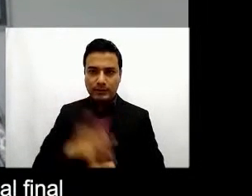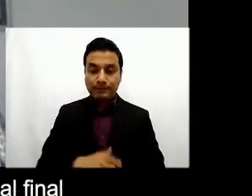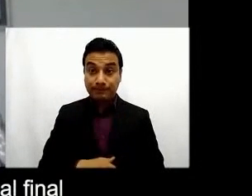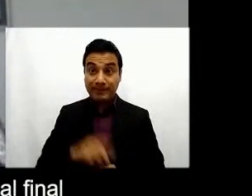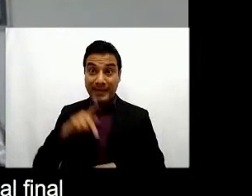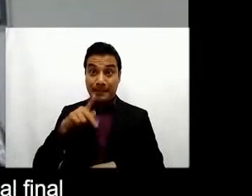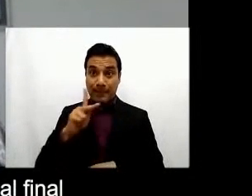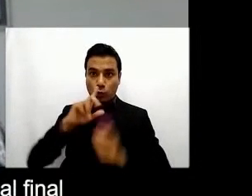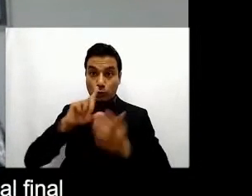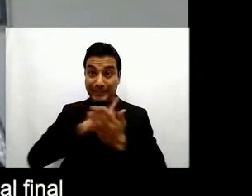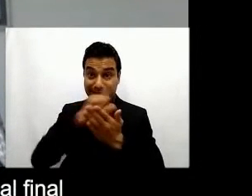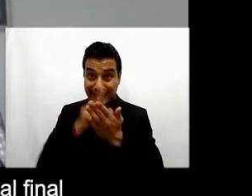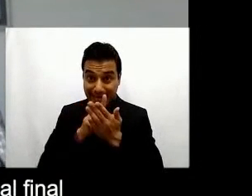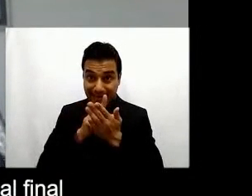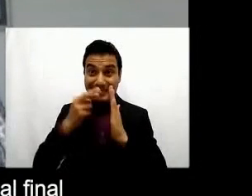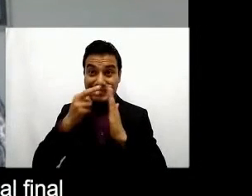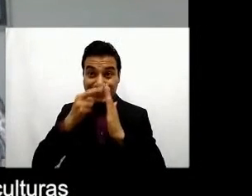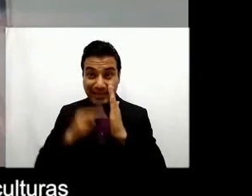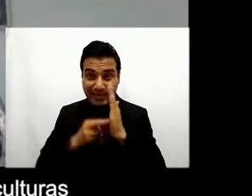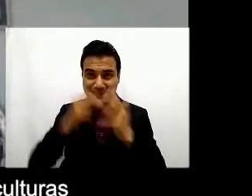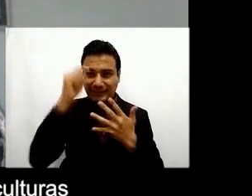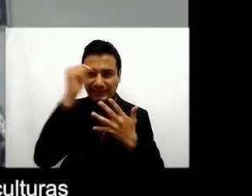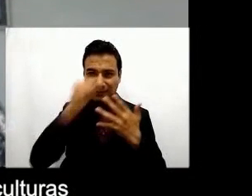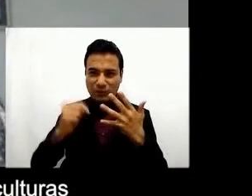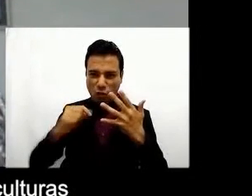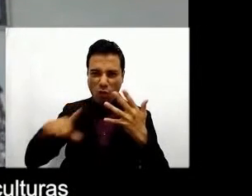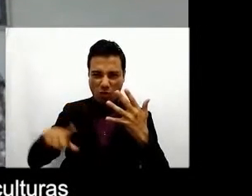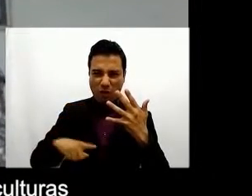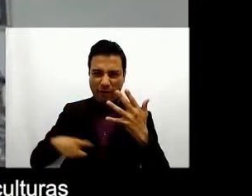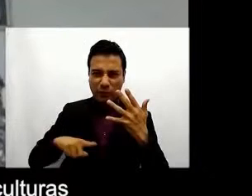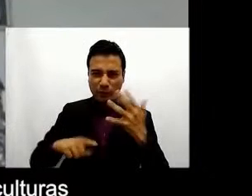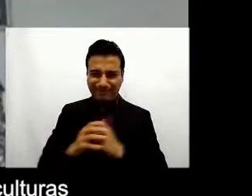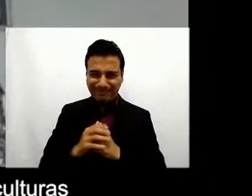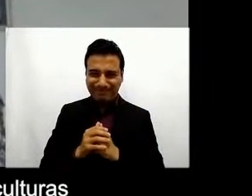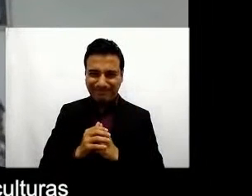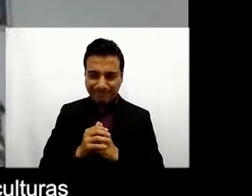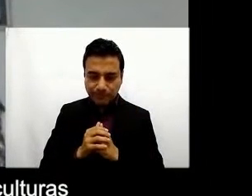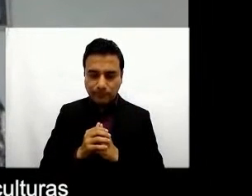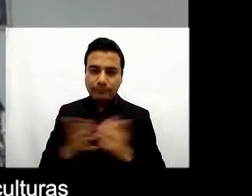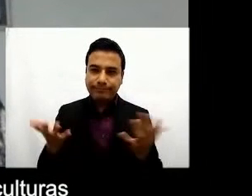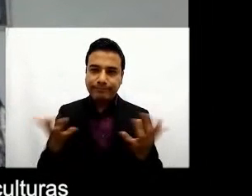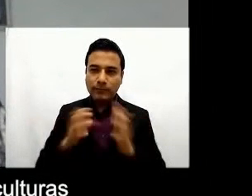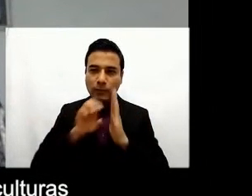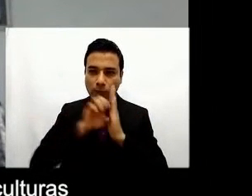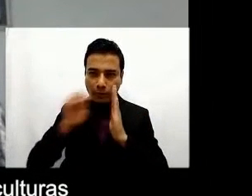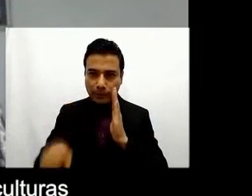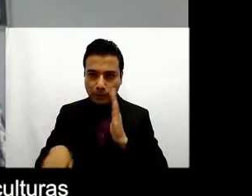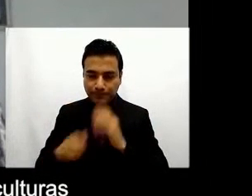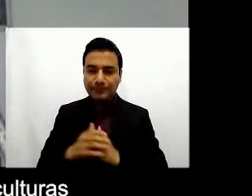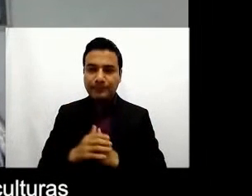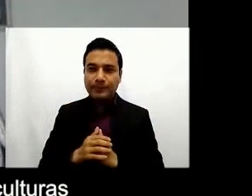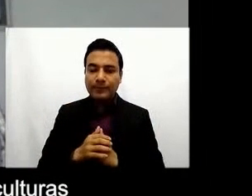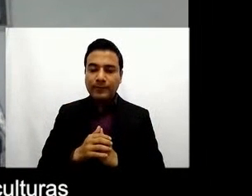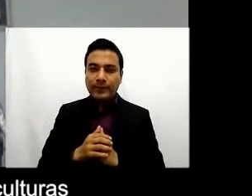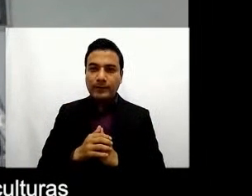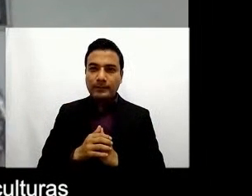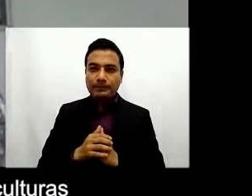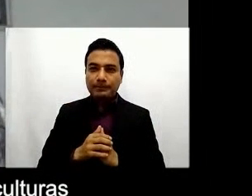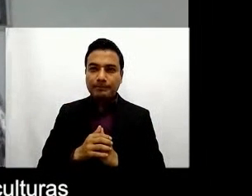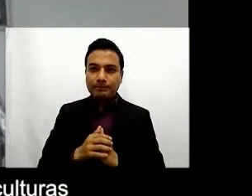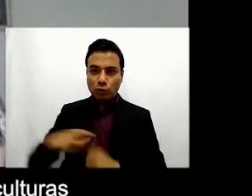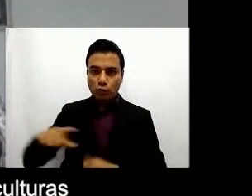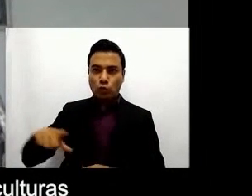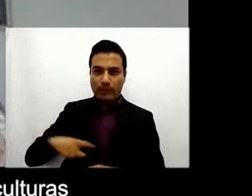leyes y en los reglamentos que rigen el quehacer público, como esta obligación de proveer